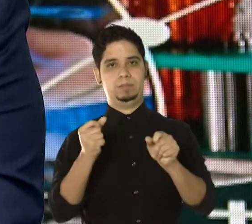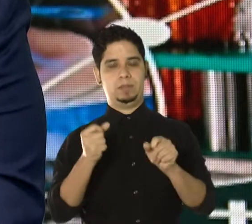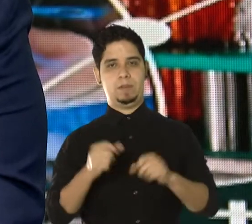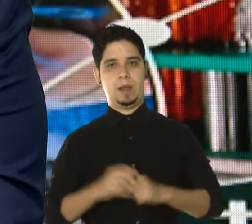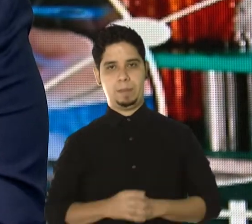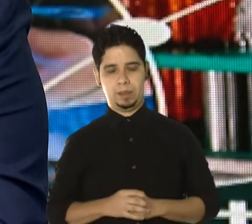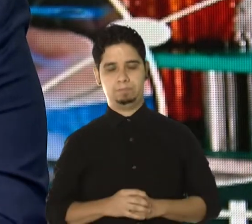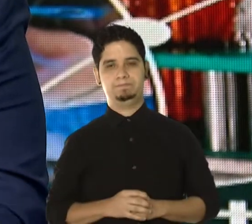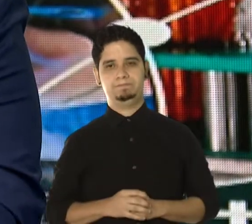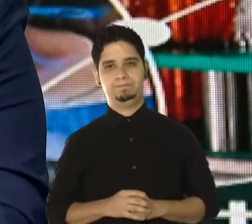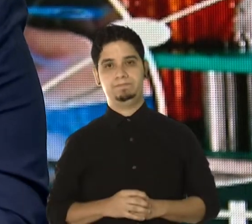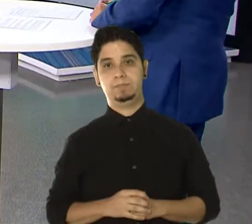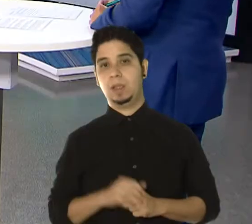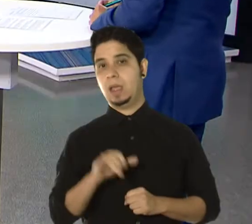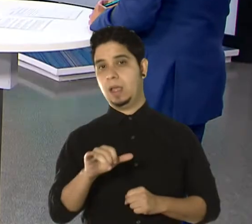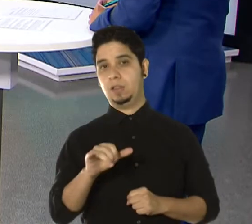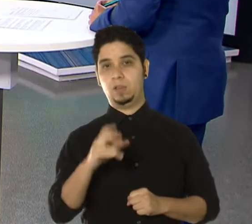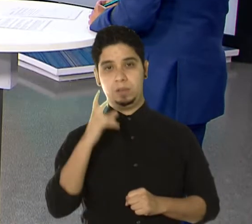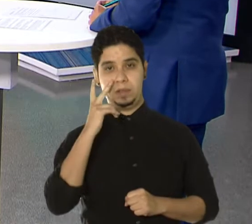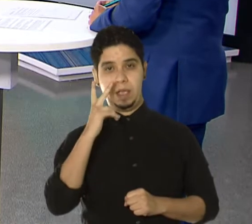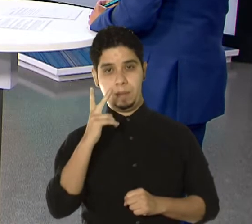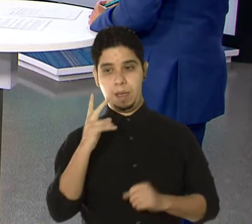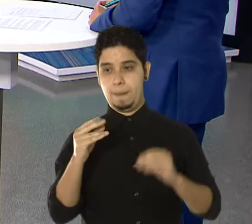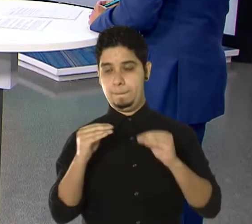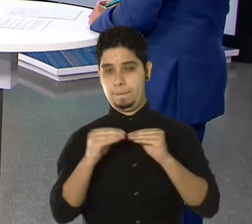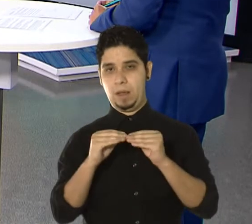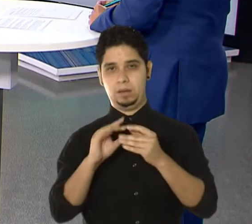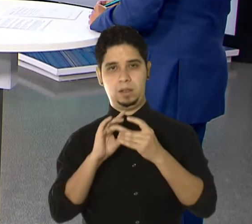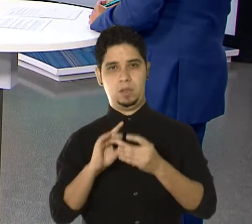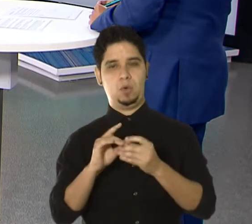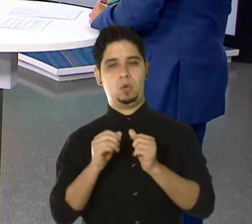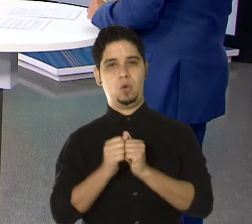Y eso se ve mucho más rápido en la industria de la construcción